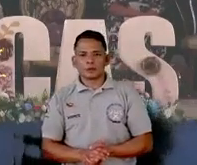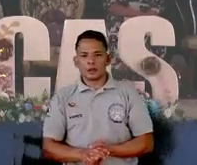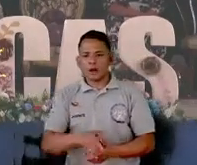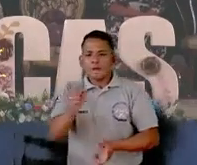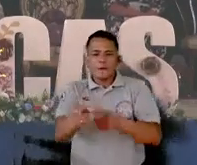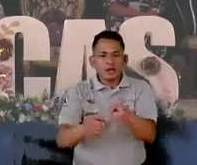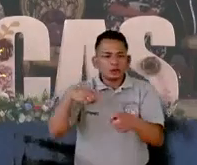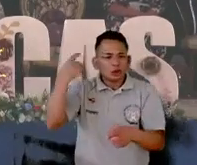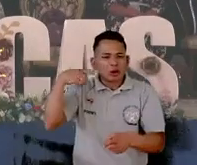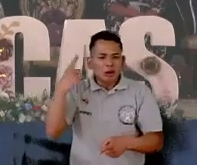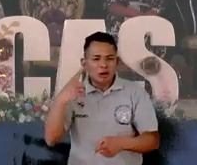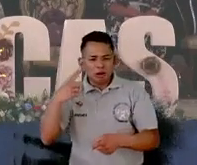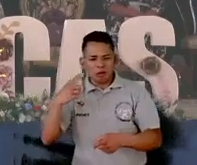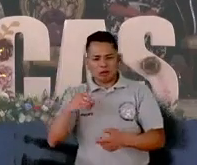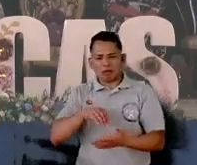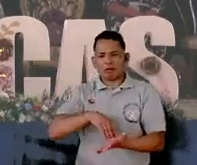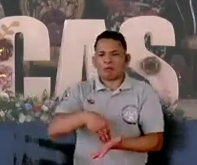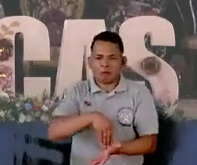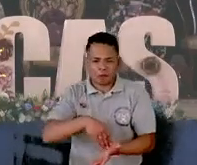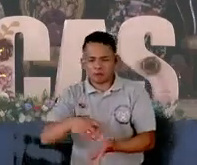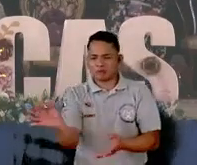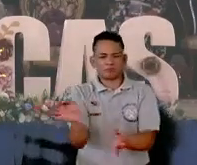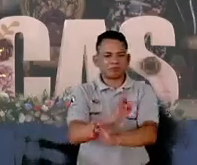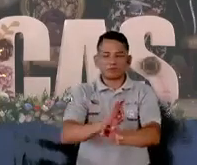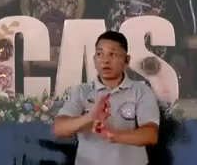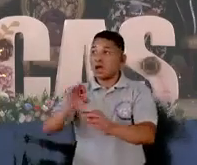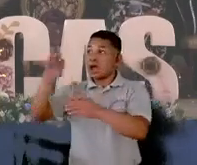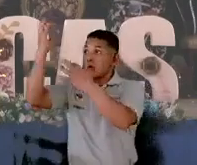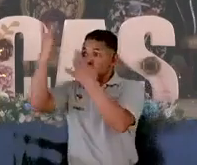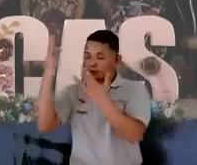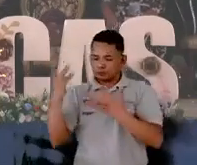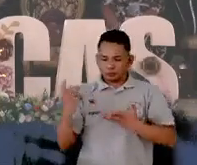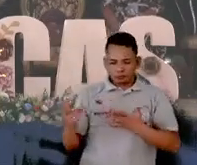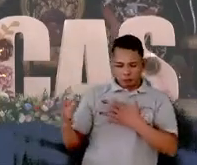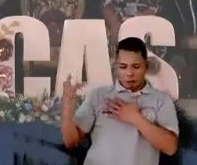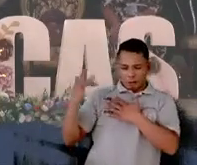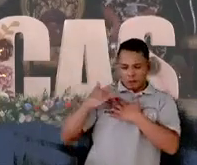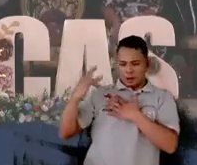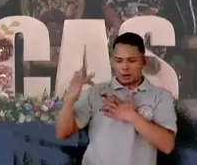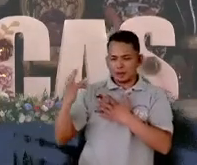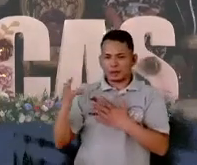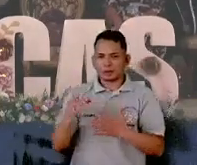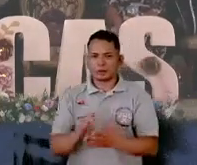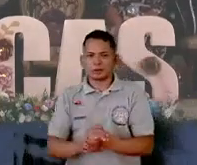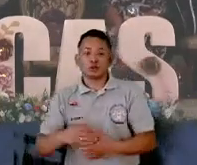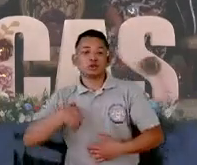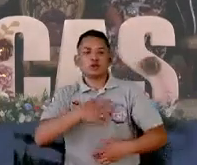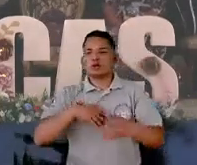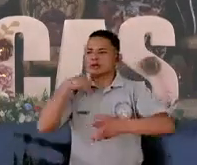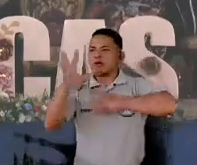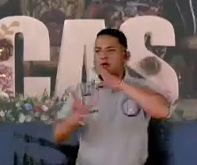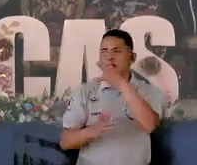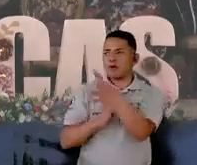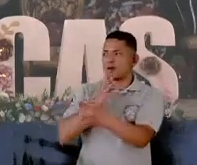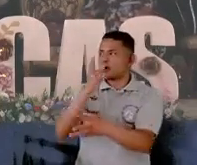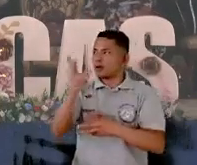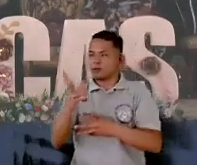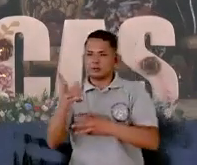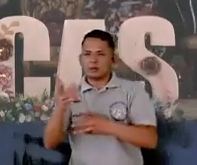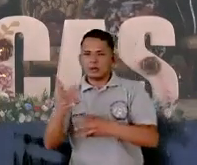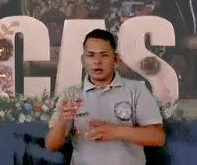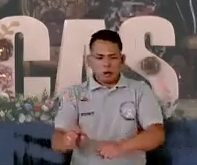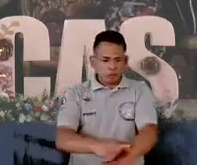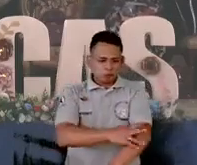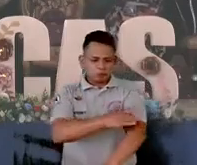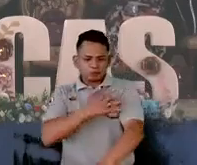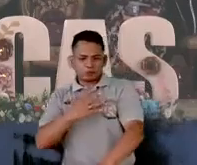está tomado, pero su espíritu nos ha tocado. Y si gritamos emocionados es